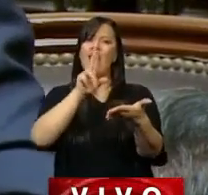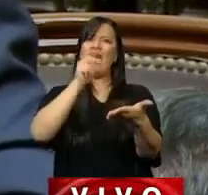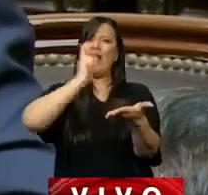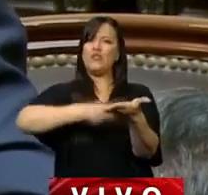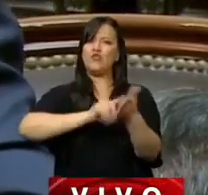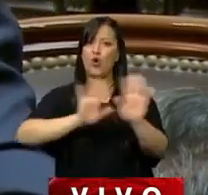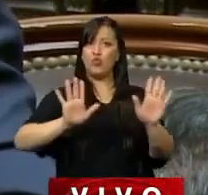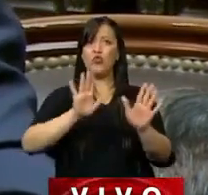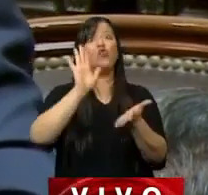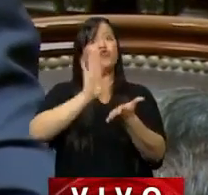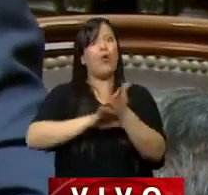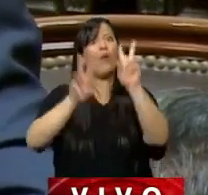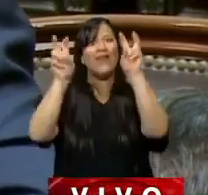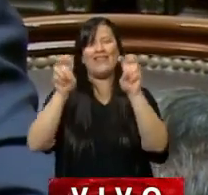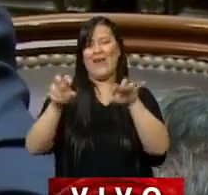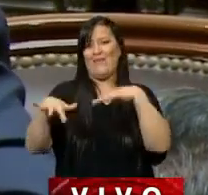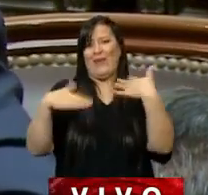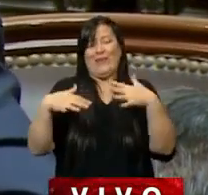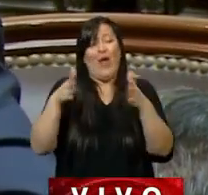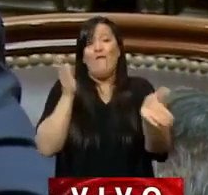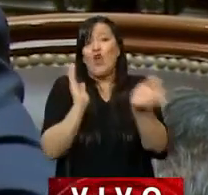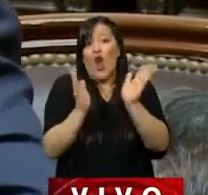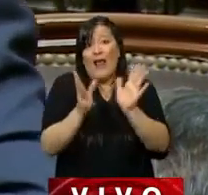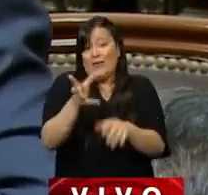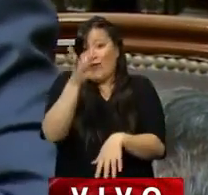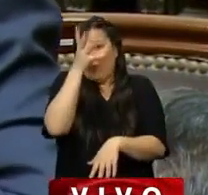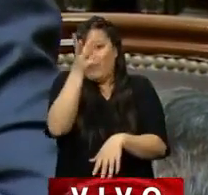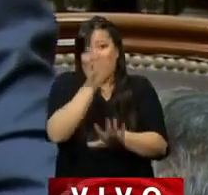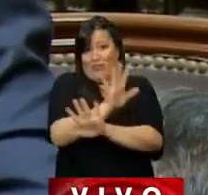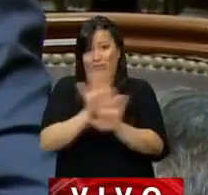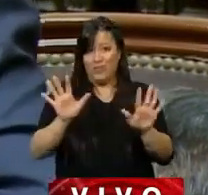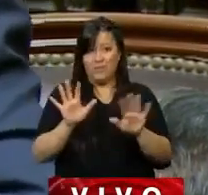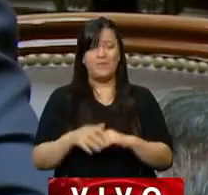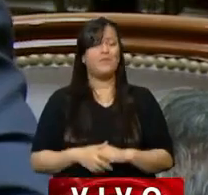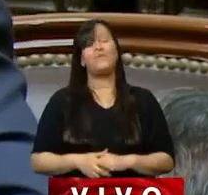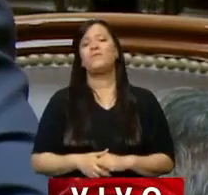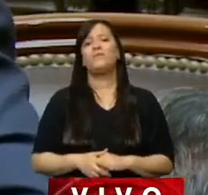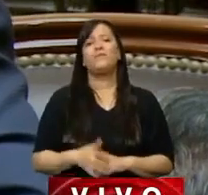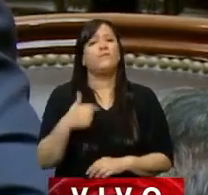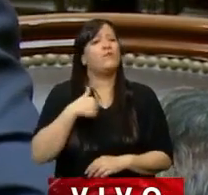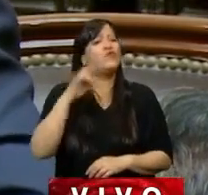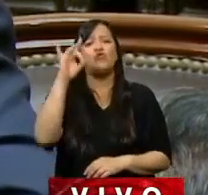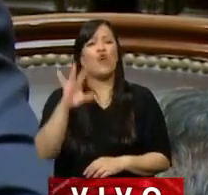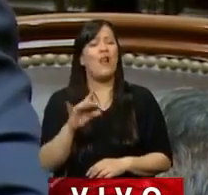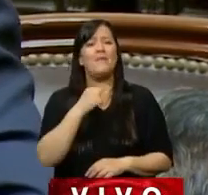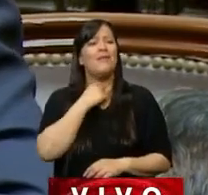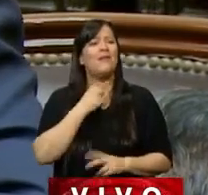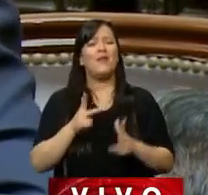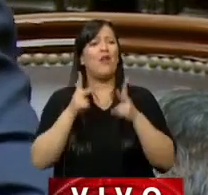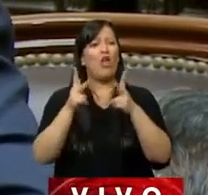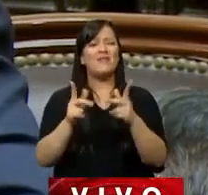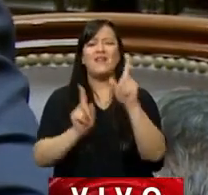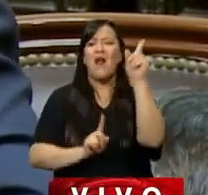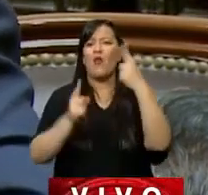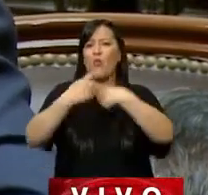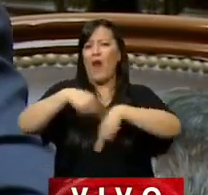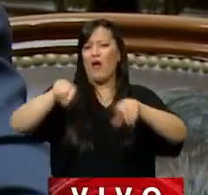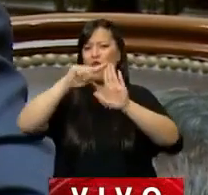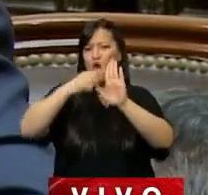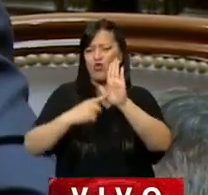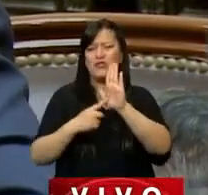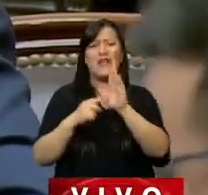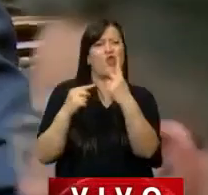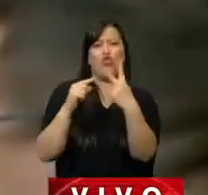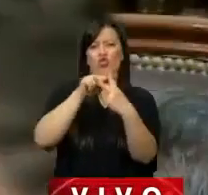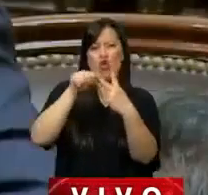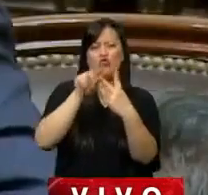este tremendo acto de violencia. Y voy a hacer simplemente algunas consideraciones alrededor de